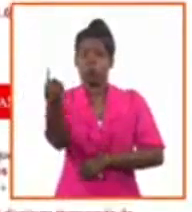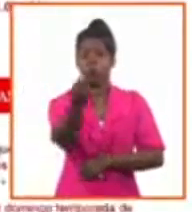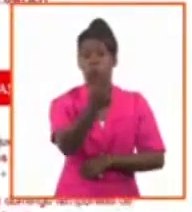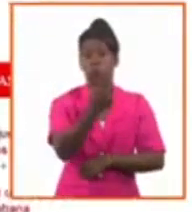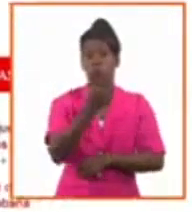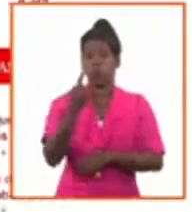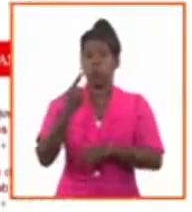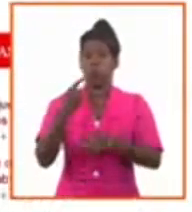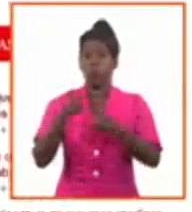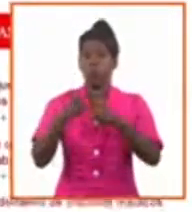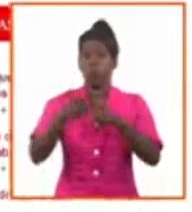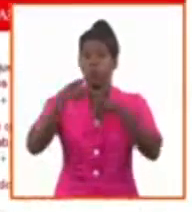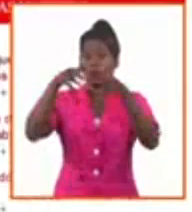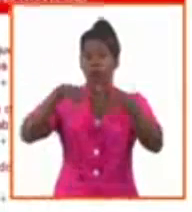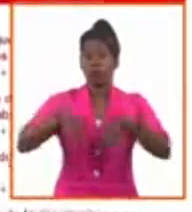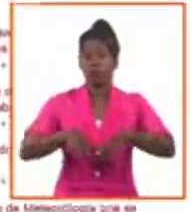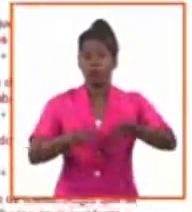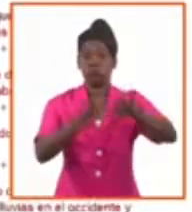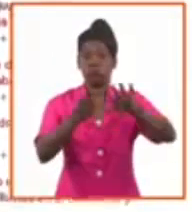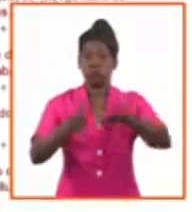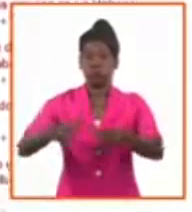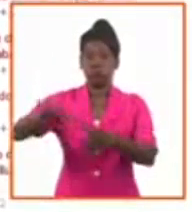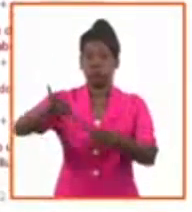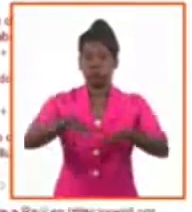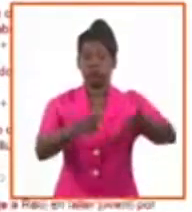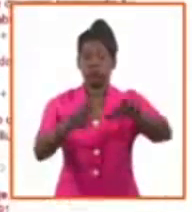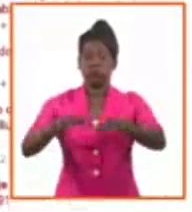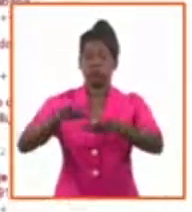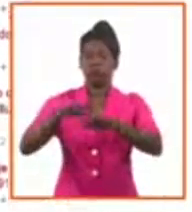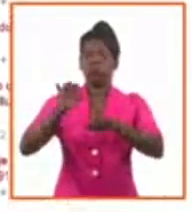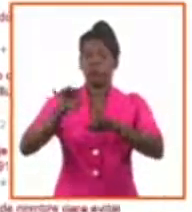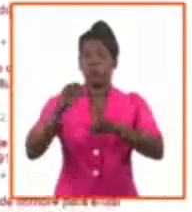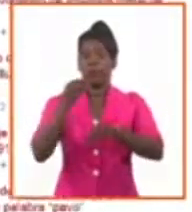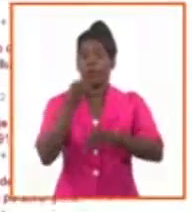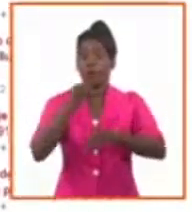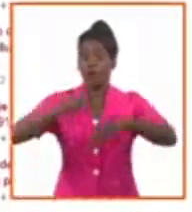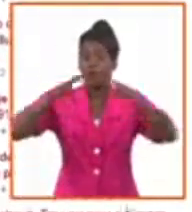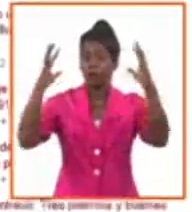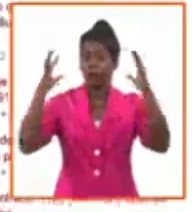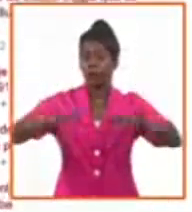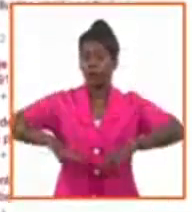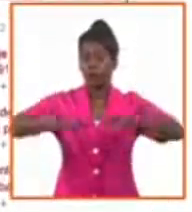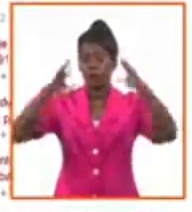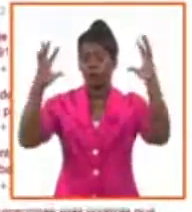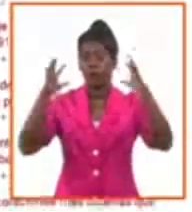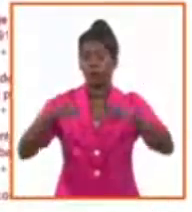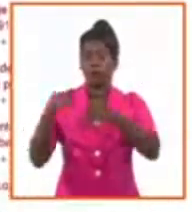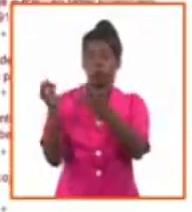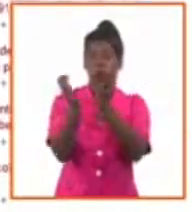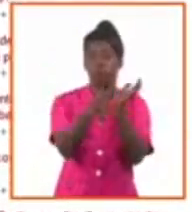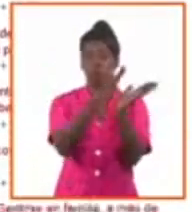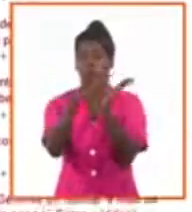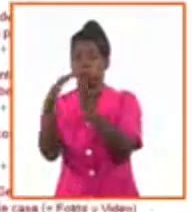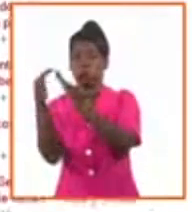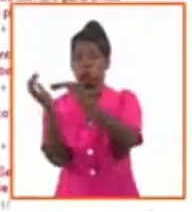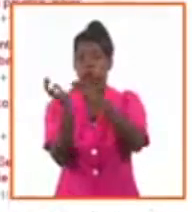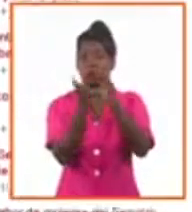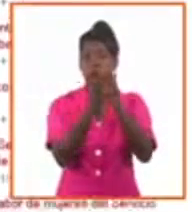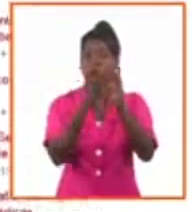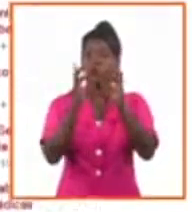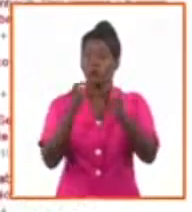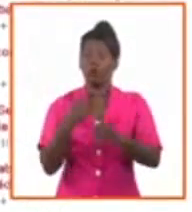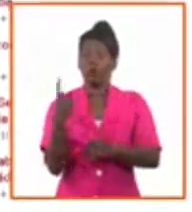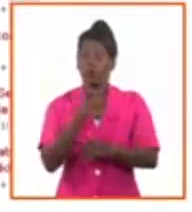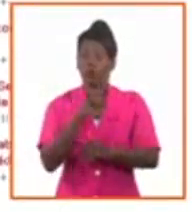Caribe occidental y el sudeste del Golfo de México. Lo más importante para Cuba continúan siendo las precipitaciones asociadas a este sistema, las cuales